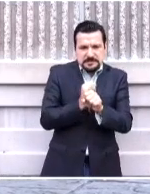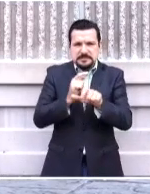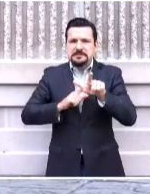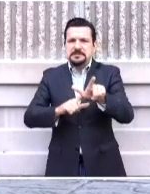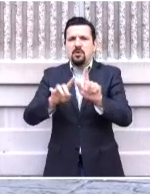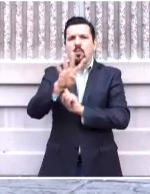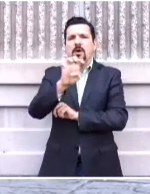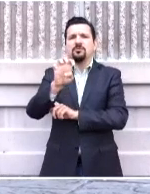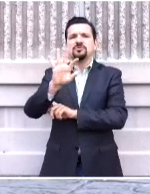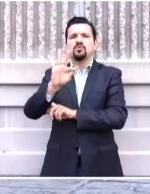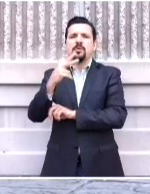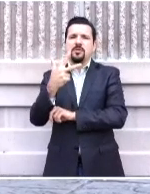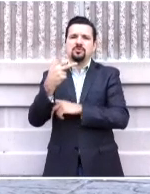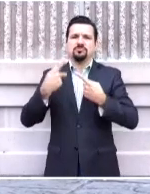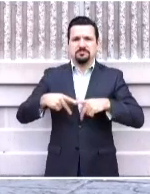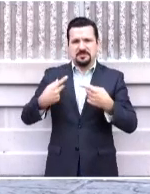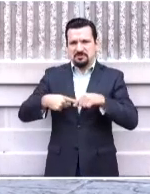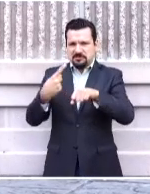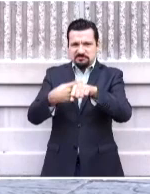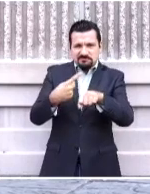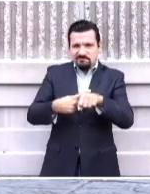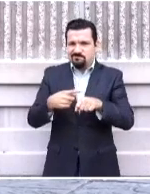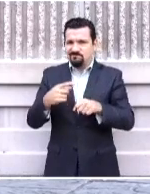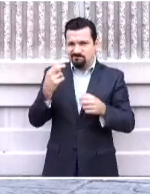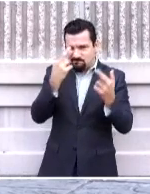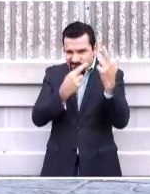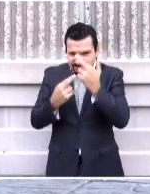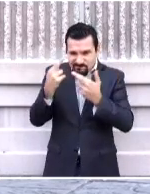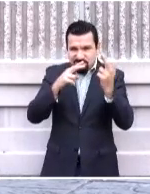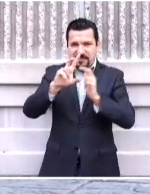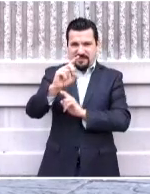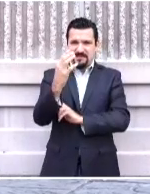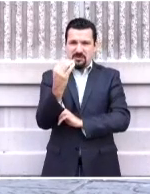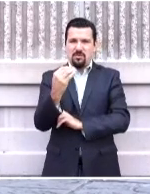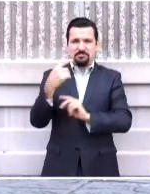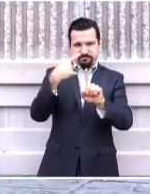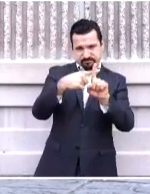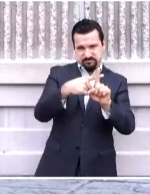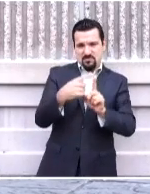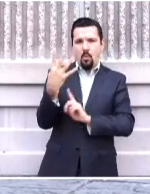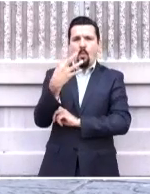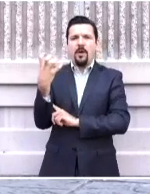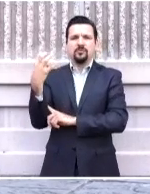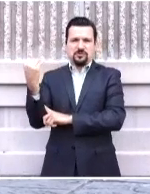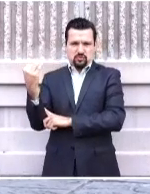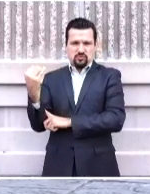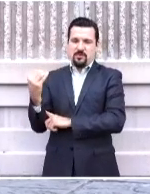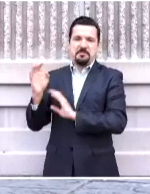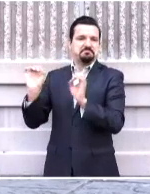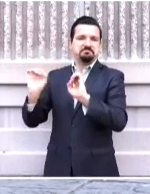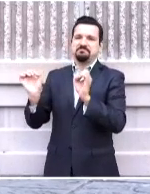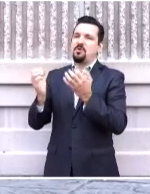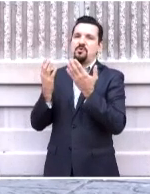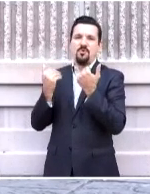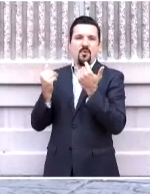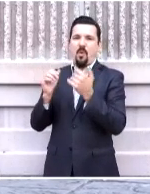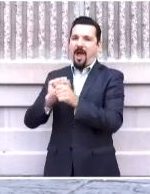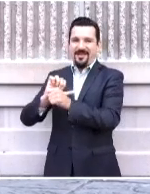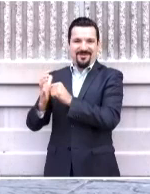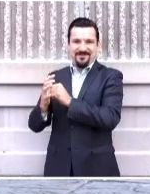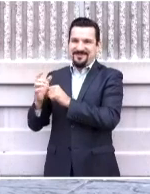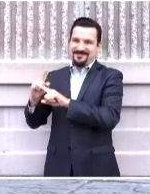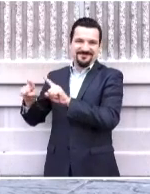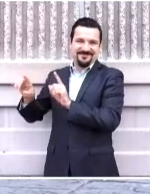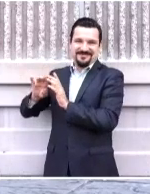sospechosos, 39 que fueron ya confirmados y 409 fueron descartados por laboratorio.